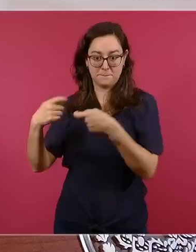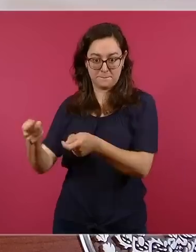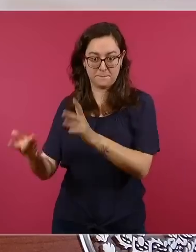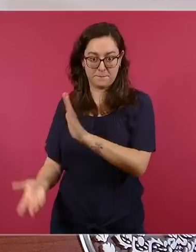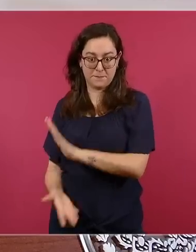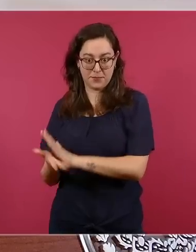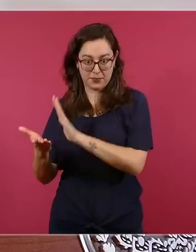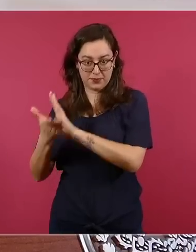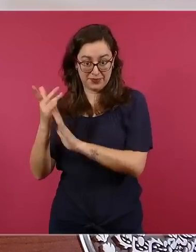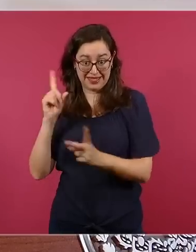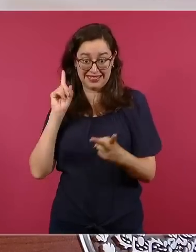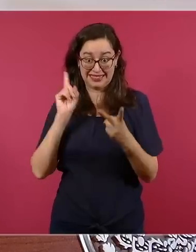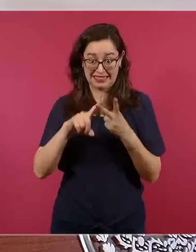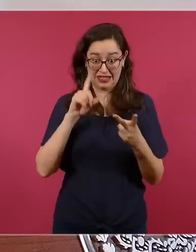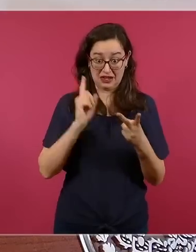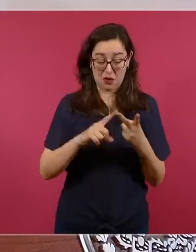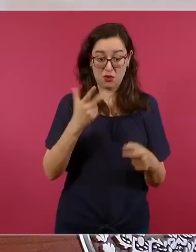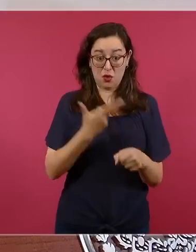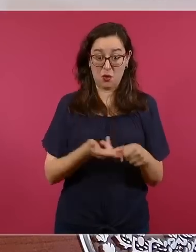de Guerrero, en Tlapa,